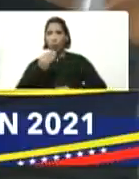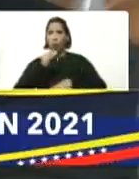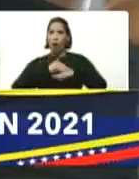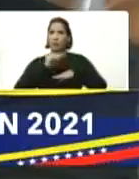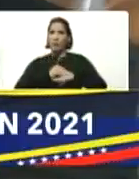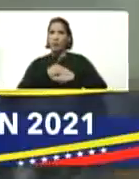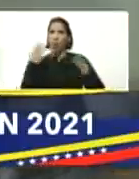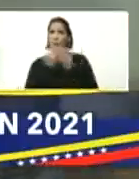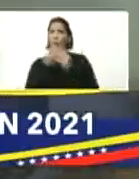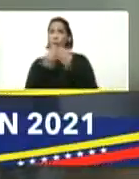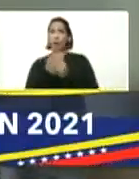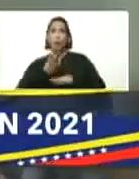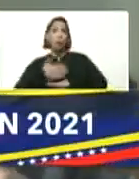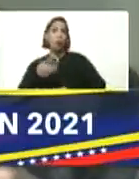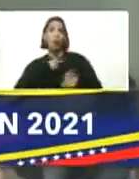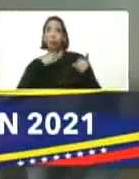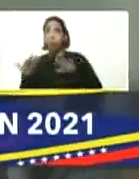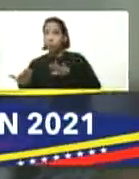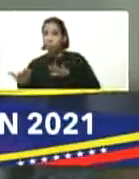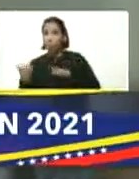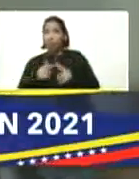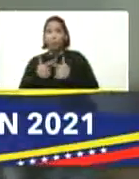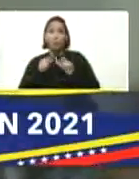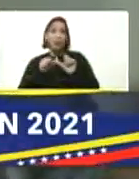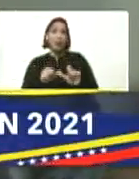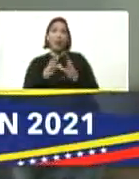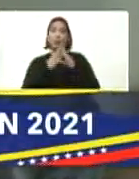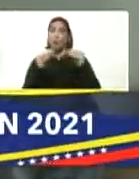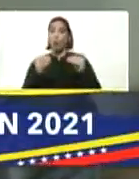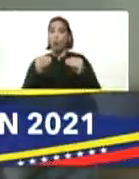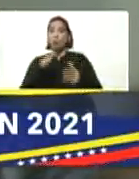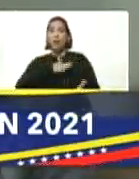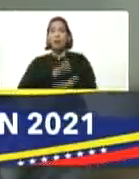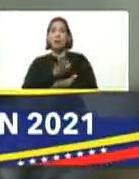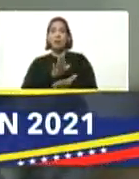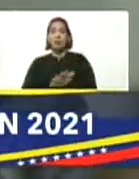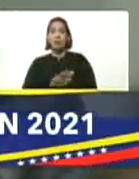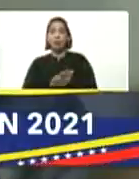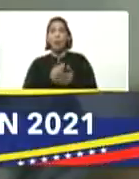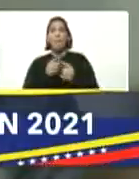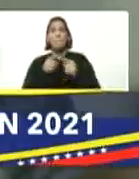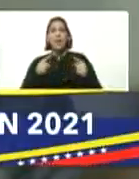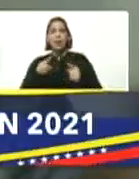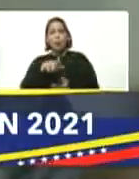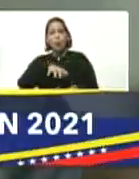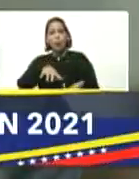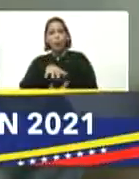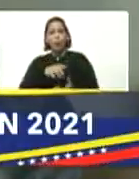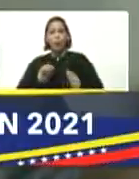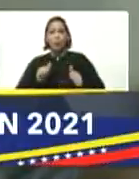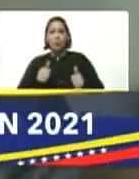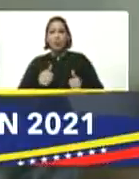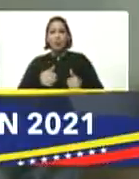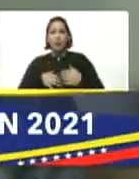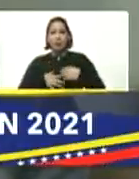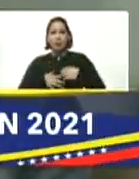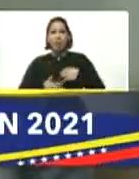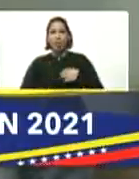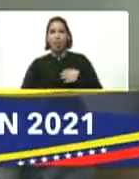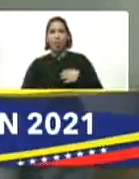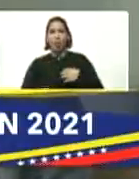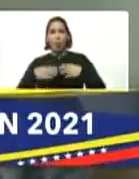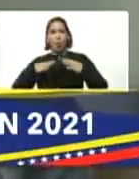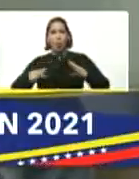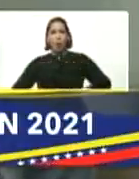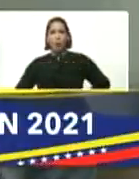jodernos, porque nos vamos a morir. Así que se quedan todos ellos tranquilos. En cambio, el alboroto empieza del diafragma para abajo. Hay